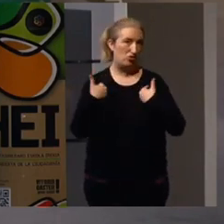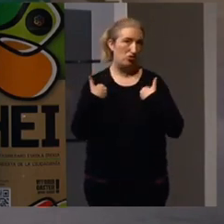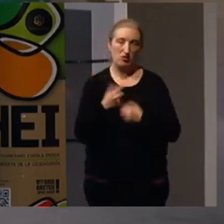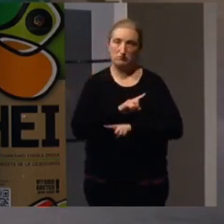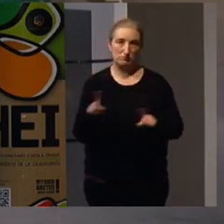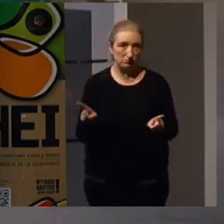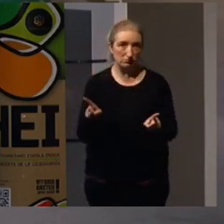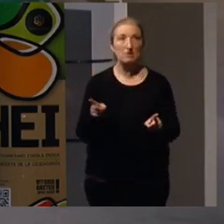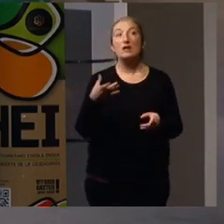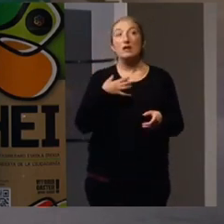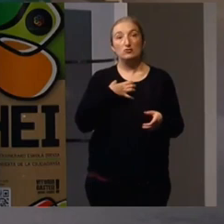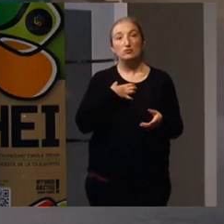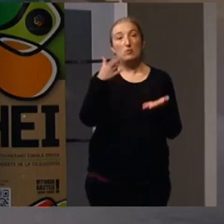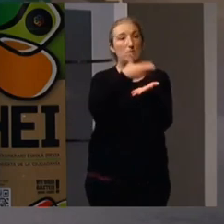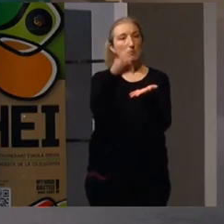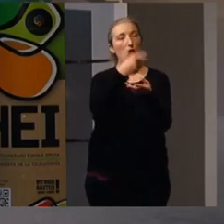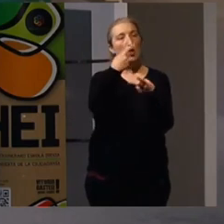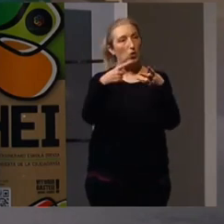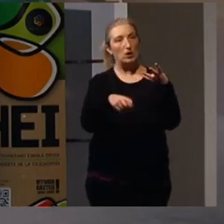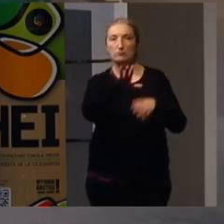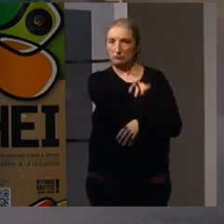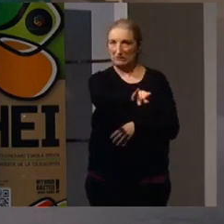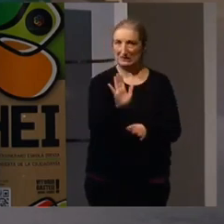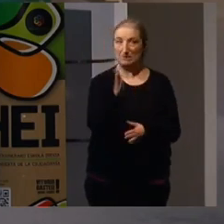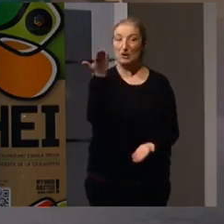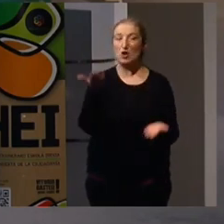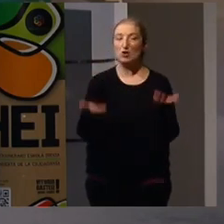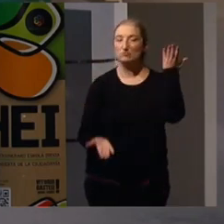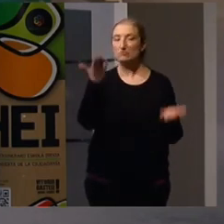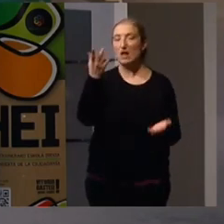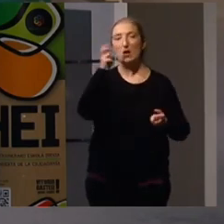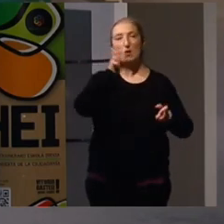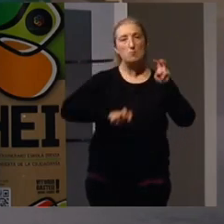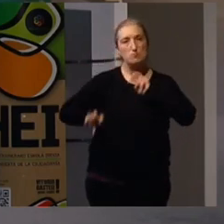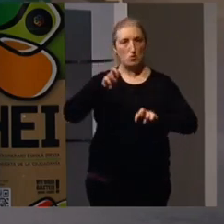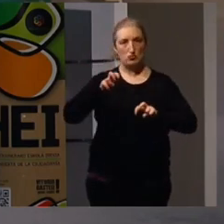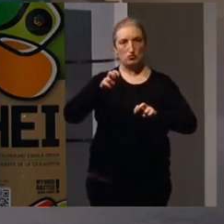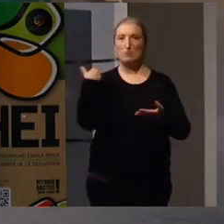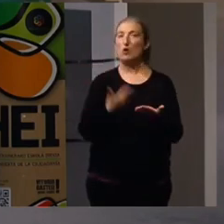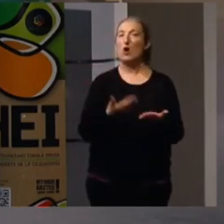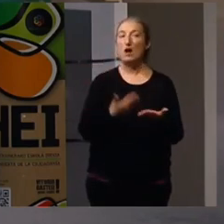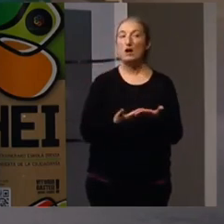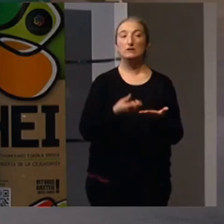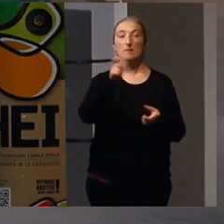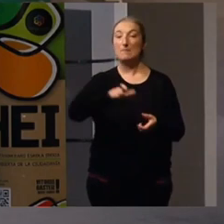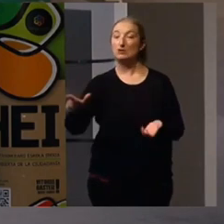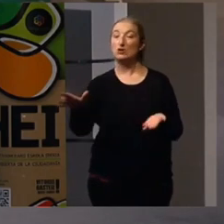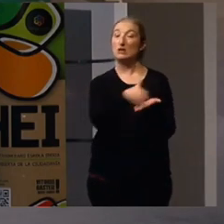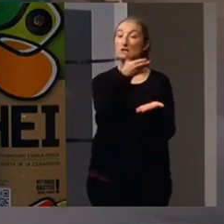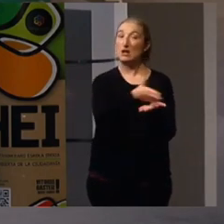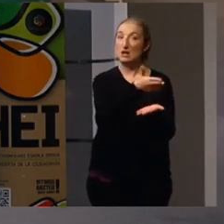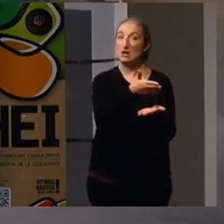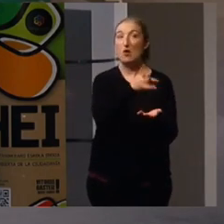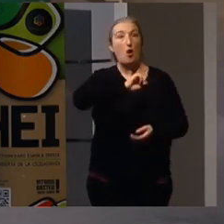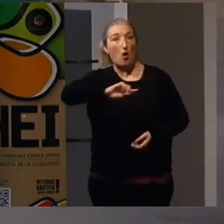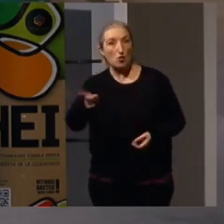Esto no quiere decir que no se puedan producir cosas, lo que quiere decir es que es importante que garanticemos que cualquier persona, produzca o no, tenga la